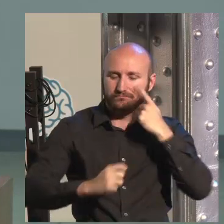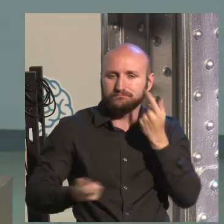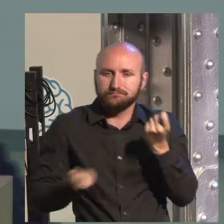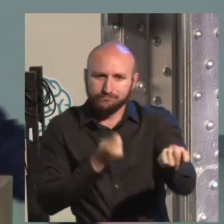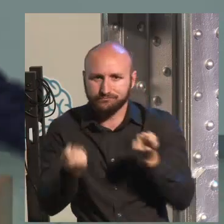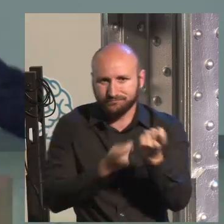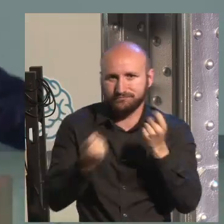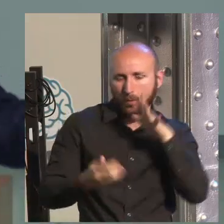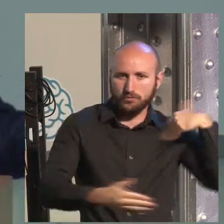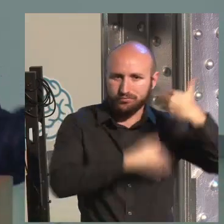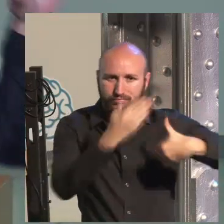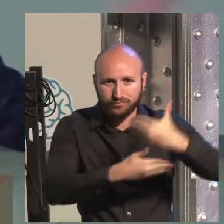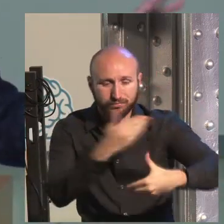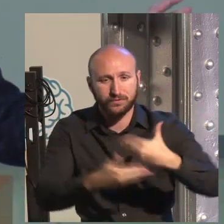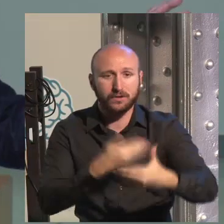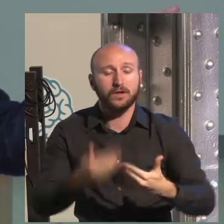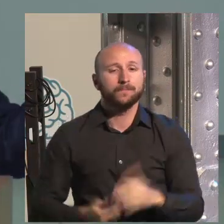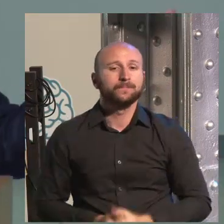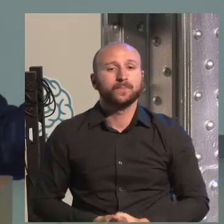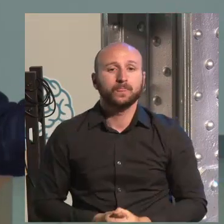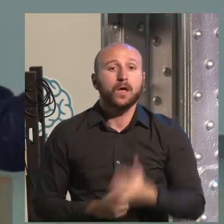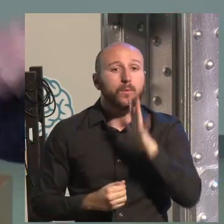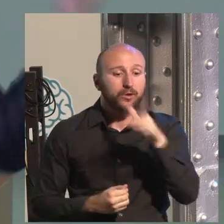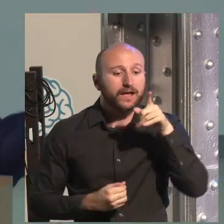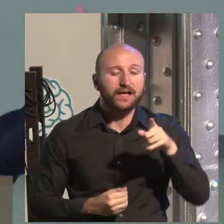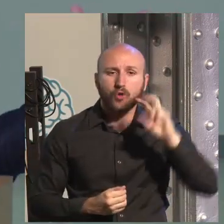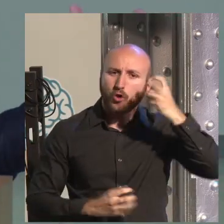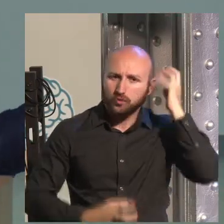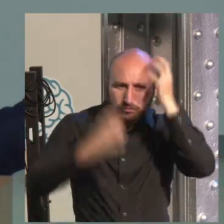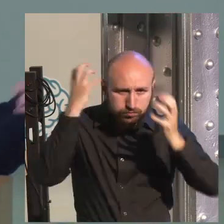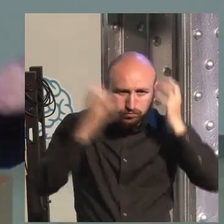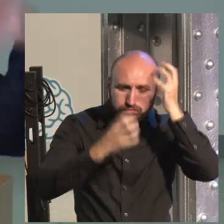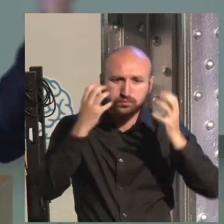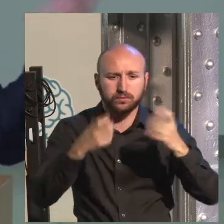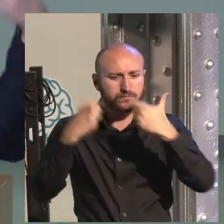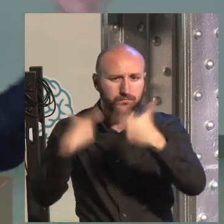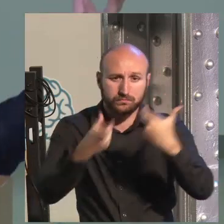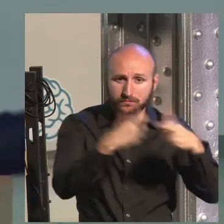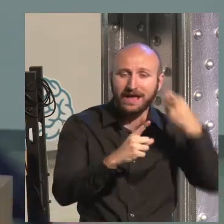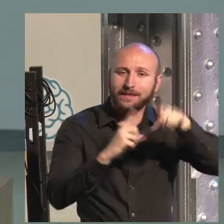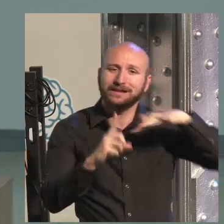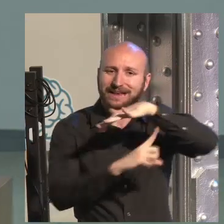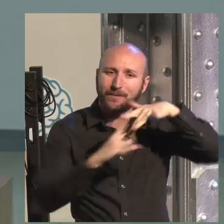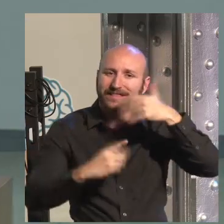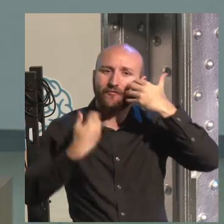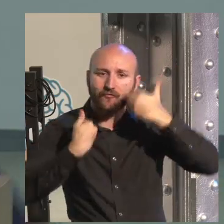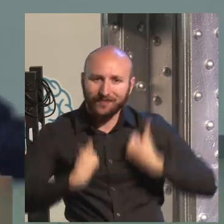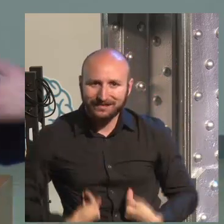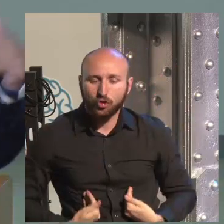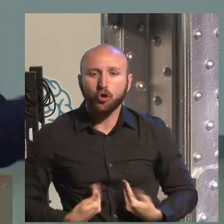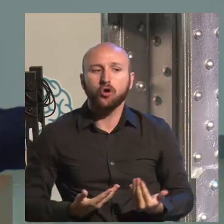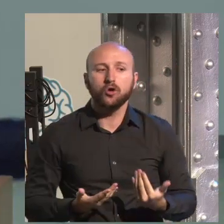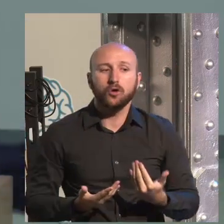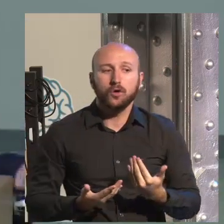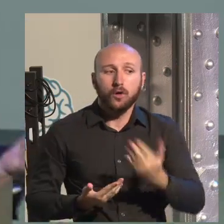largo del tiempo, porque las presiones de selección las ejercen otras especies y el ambiente, incluso el ambiente físico,